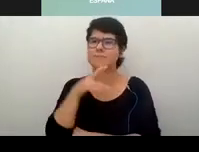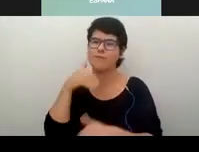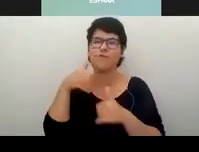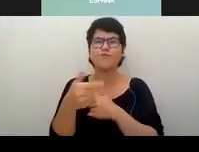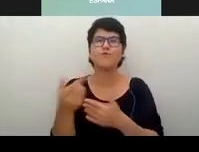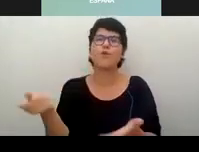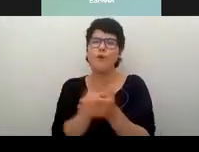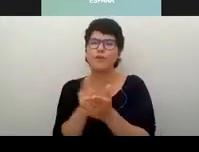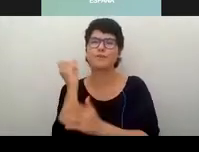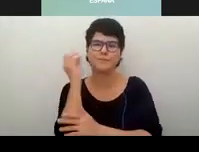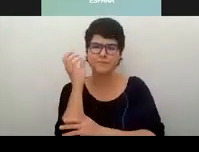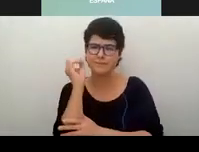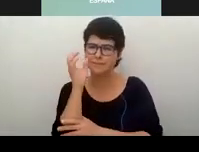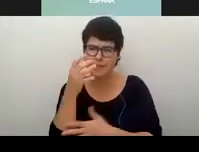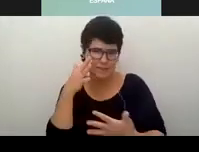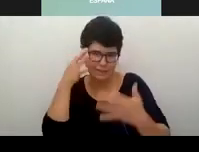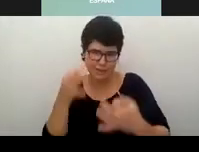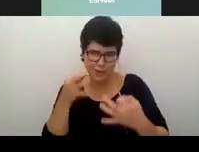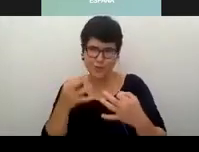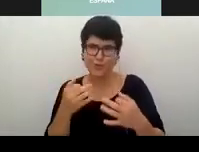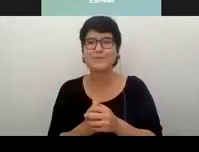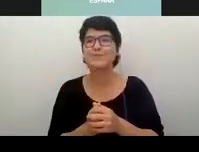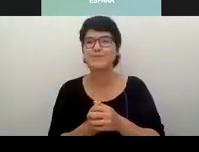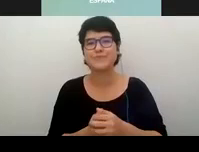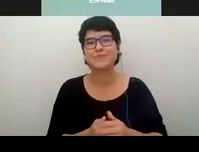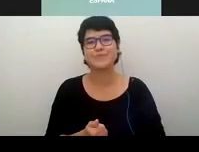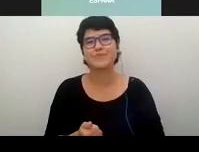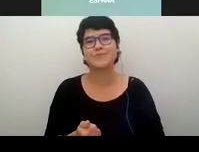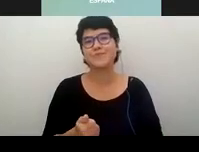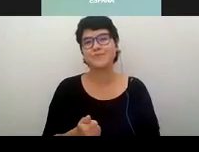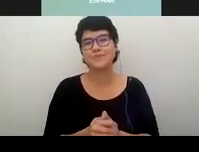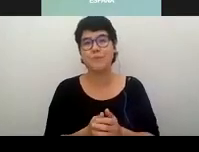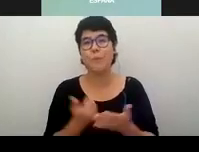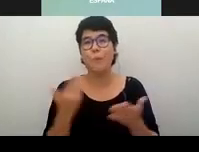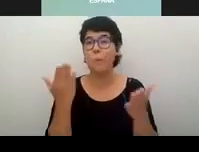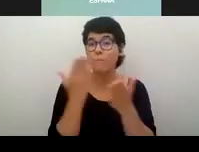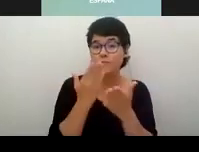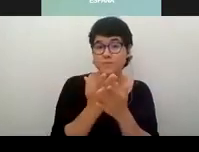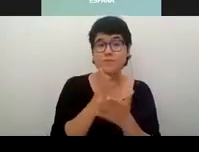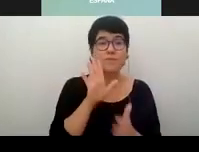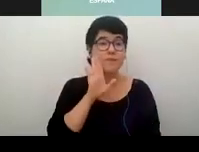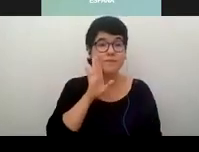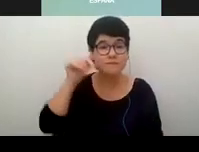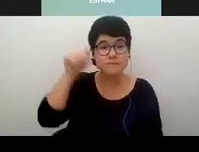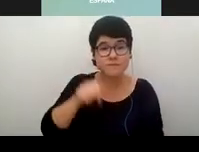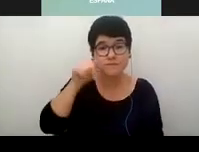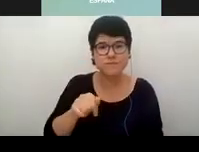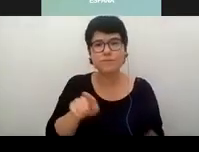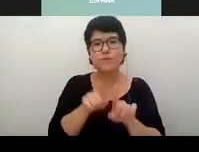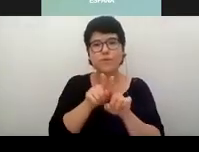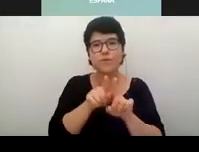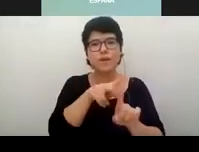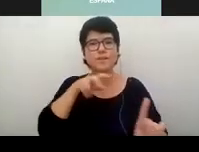hablar sobre ello en algún webinario posterior. El estudio que os comentaba es este que veis aquí abajo, el estudio de referencia Impact